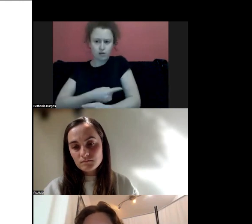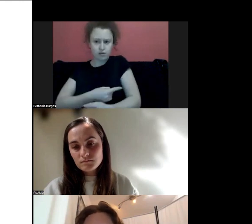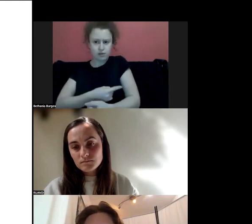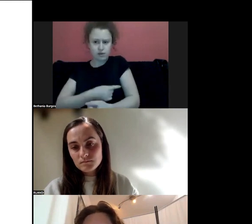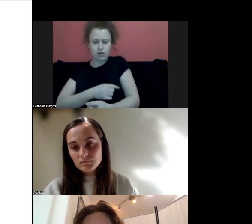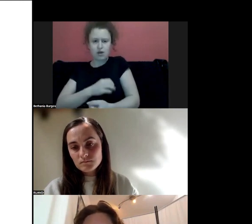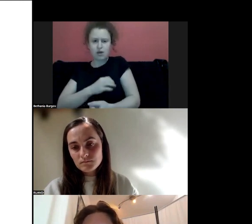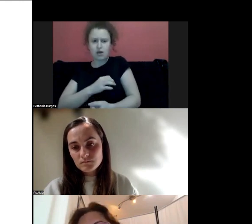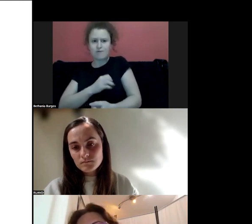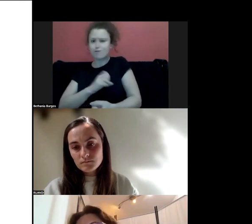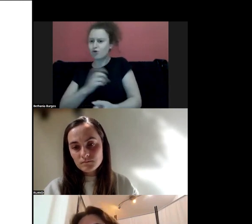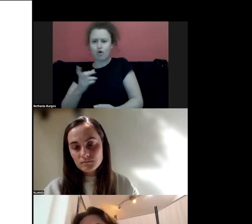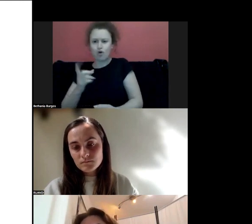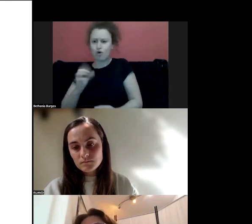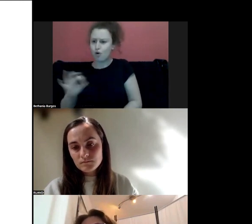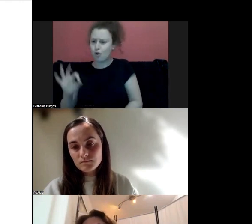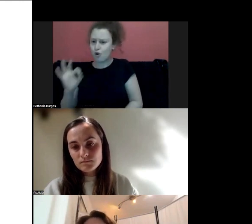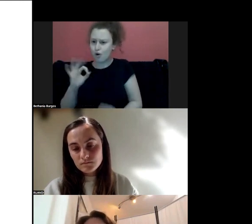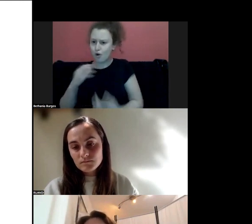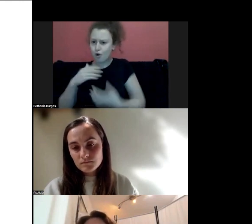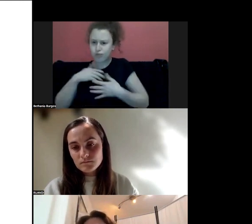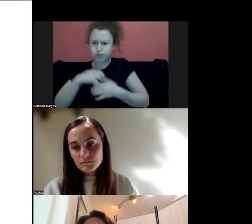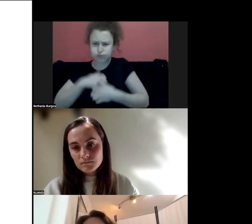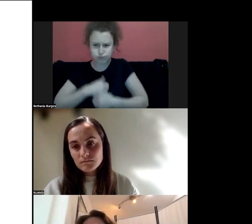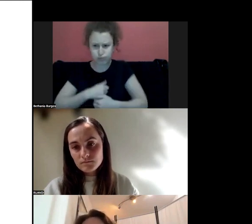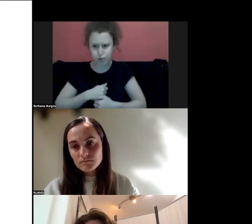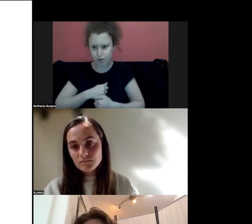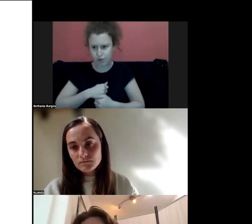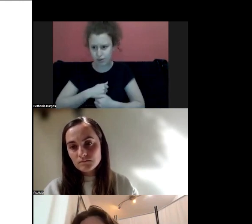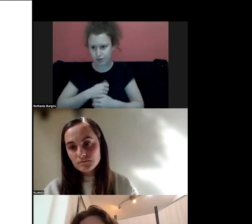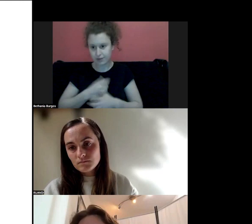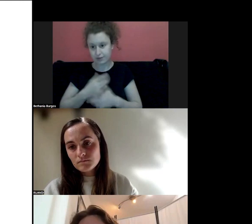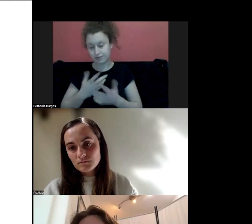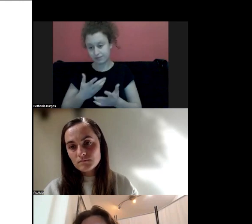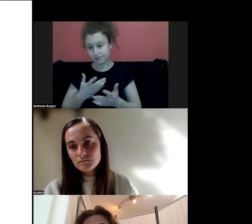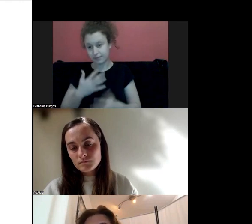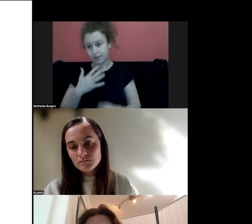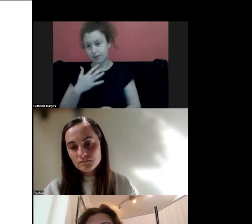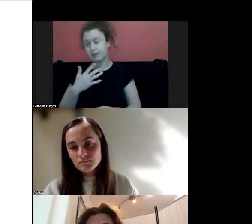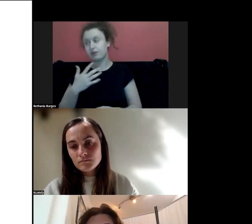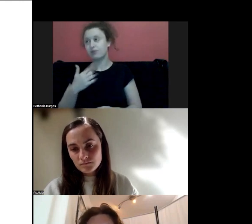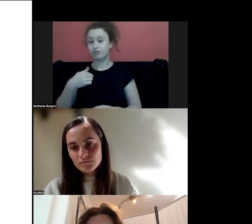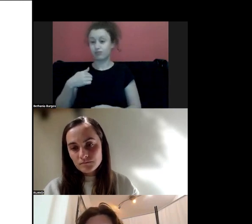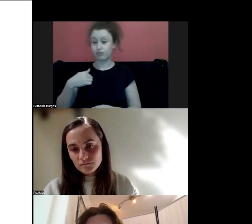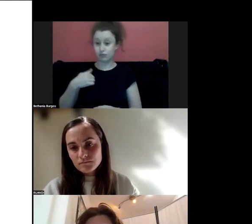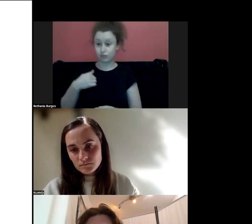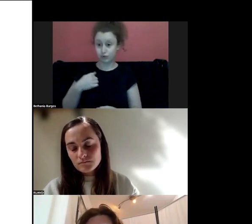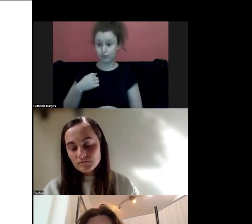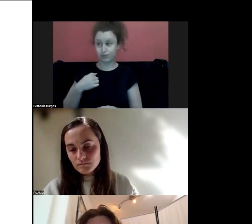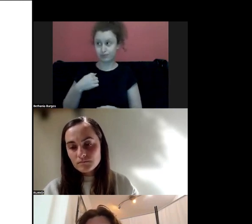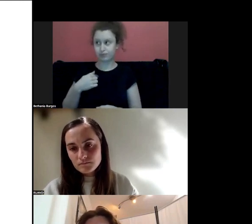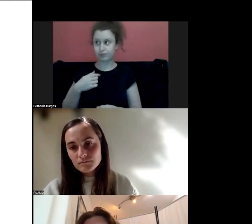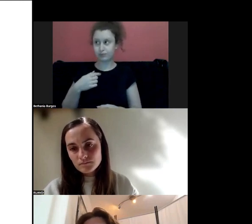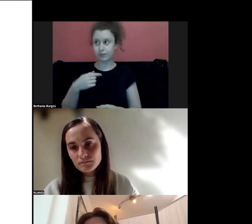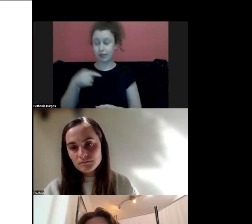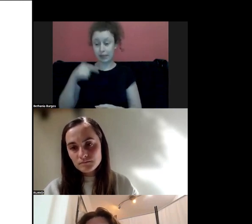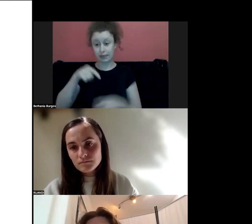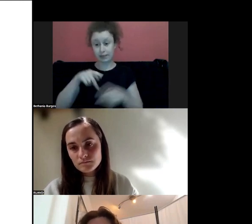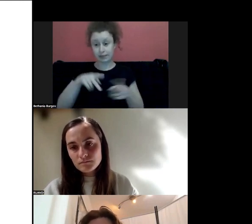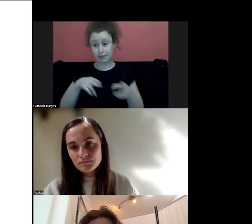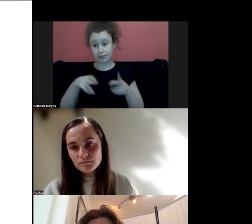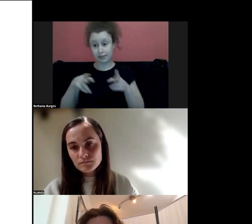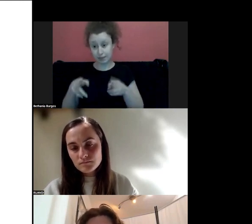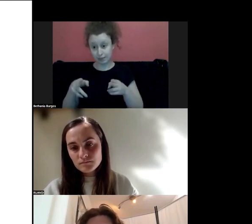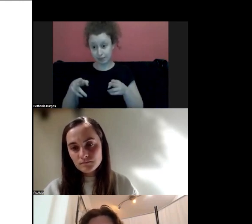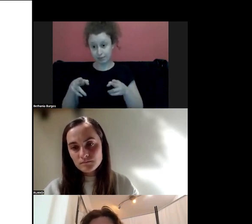y yo cargar toda mi rabia hacia ella, puesto que en ese momento yo estaba en esa fase